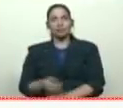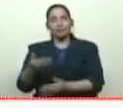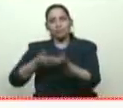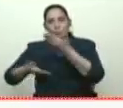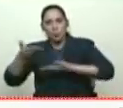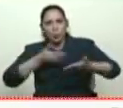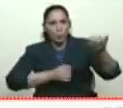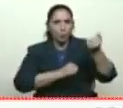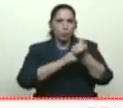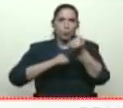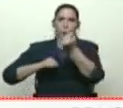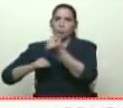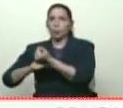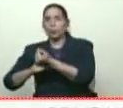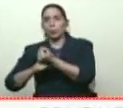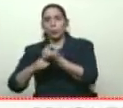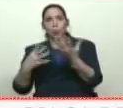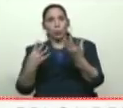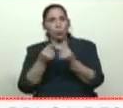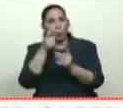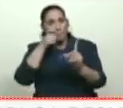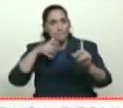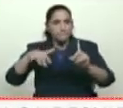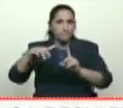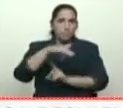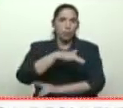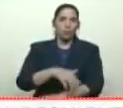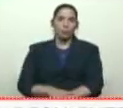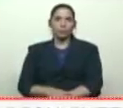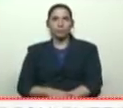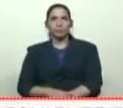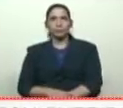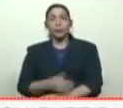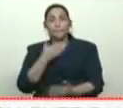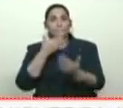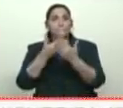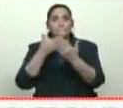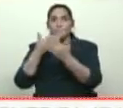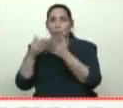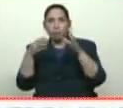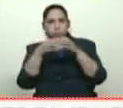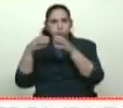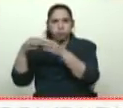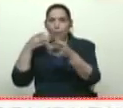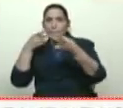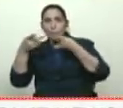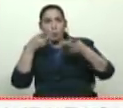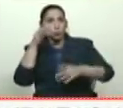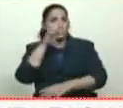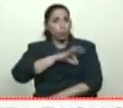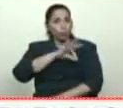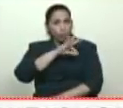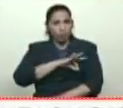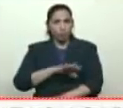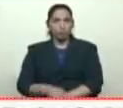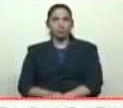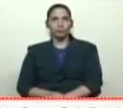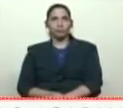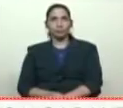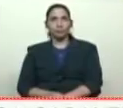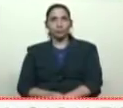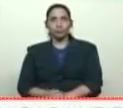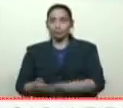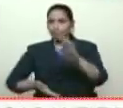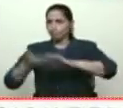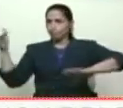solidaridad con nuestro pueblo. Ha pedido a las estructuras de gobierno, sobre todo a la estructura social, lanzarse a la calle